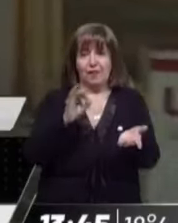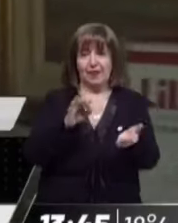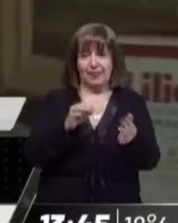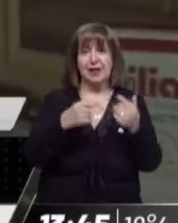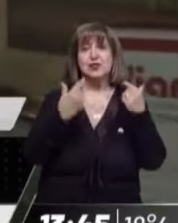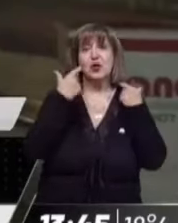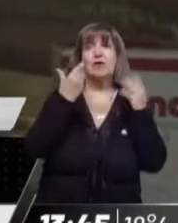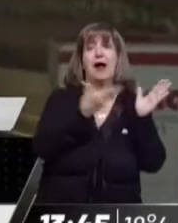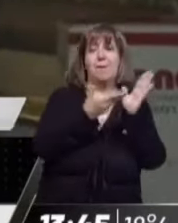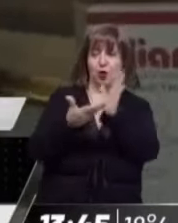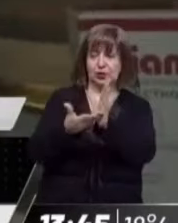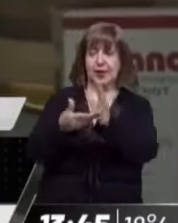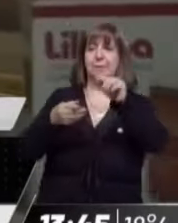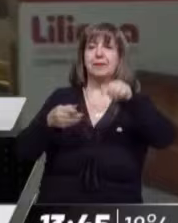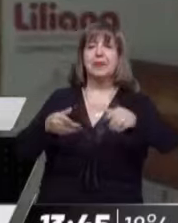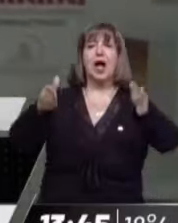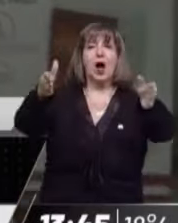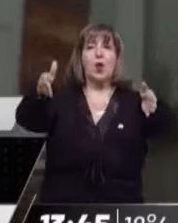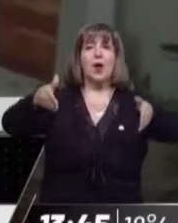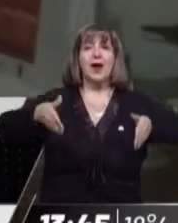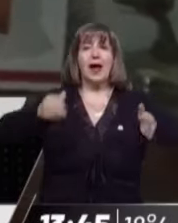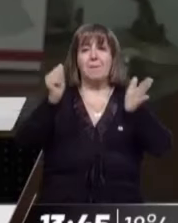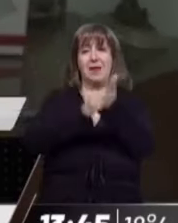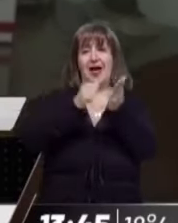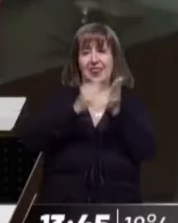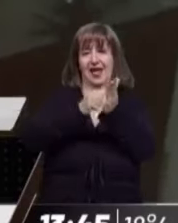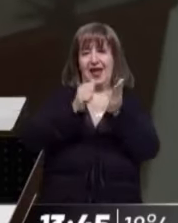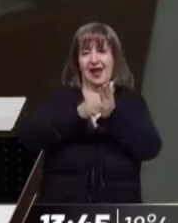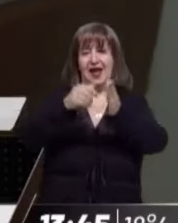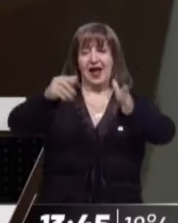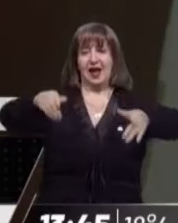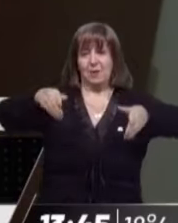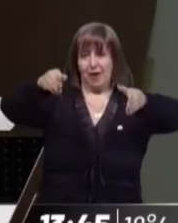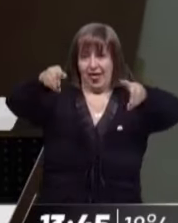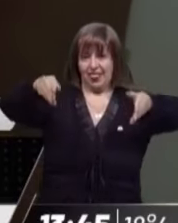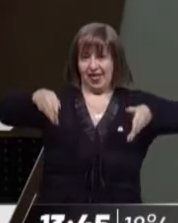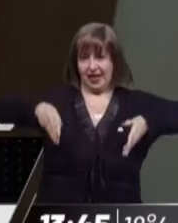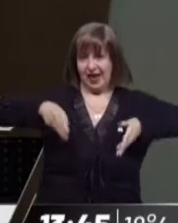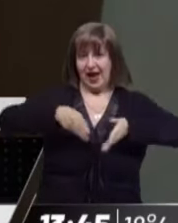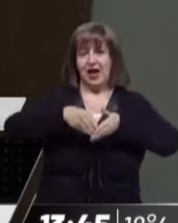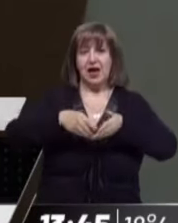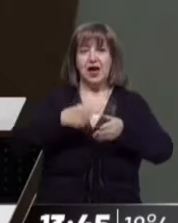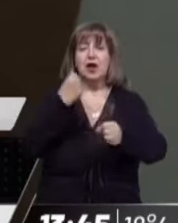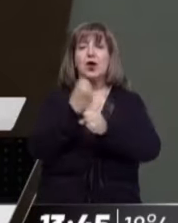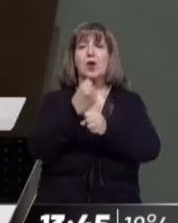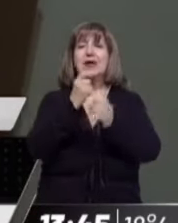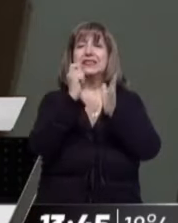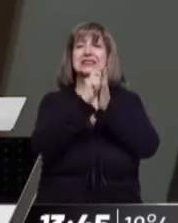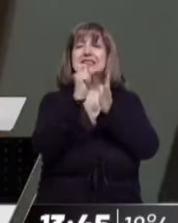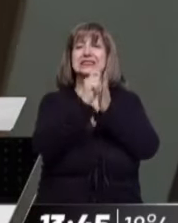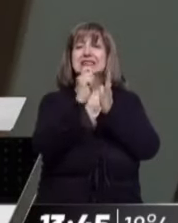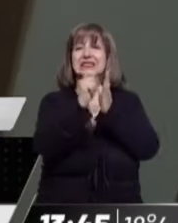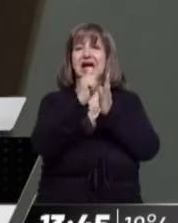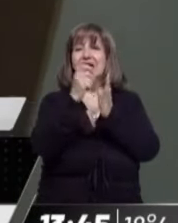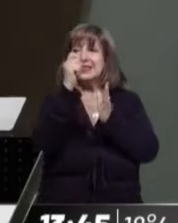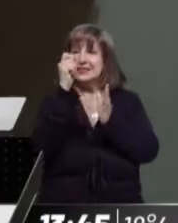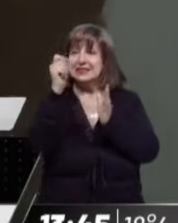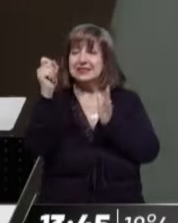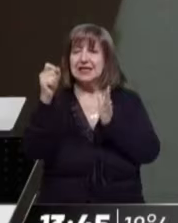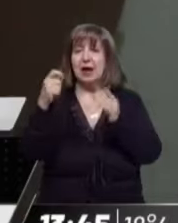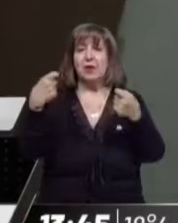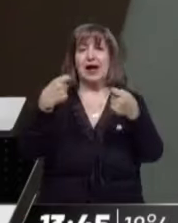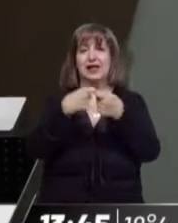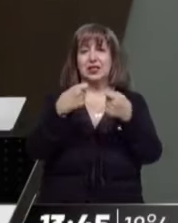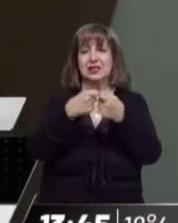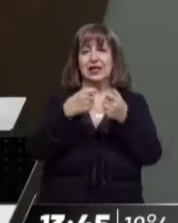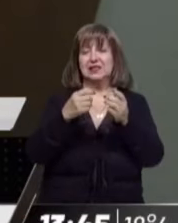madera y no pueden buscar una manera de grabarla con con lo cual certificar que pertenece a la asociación